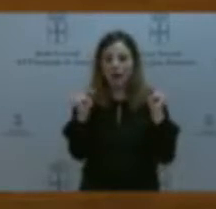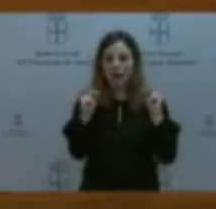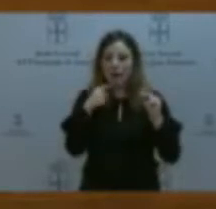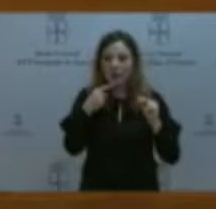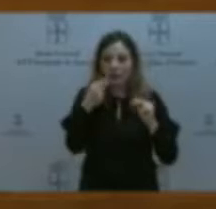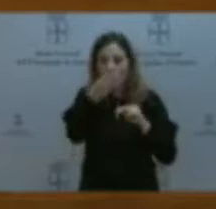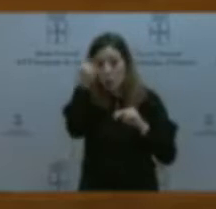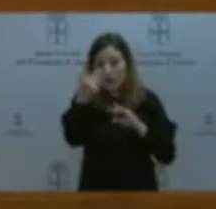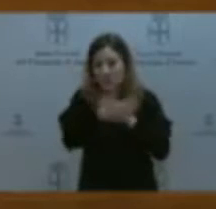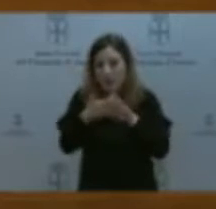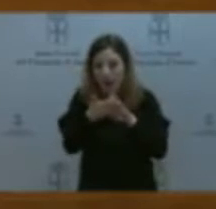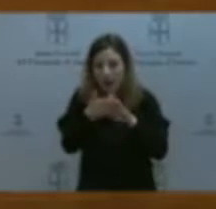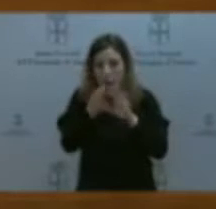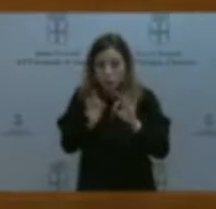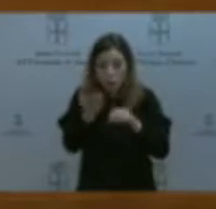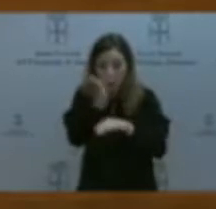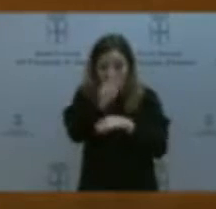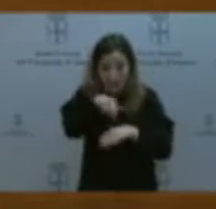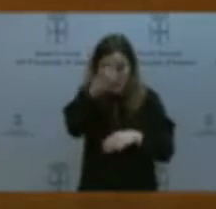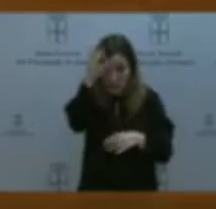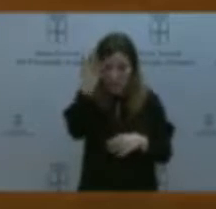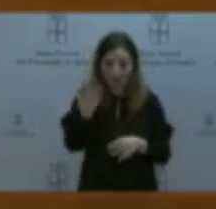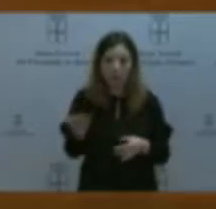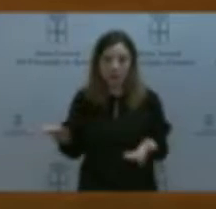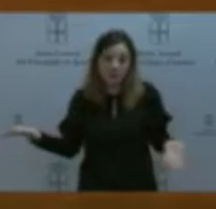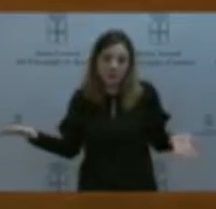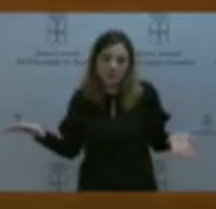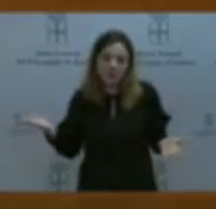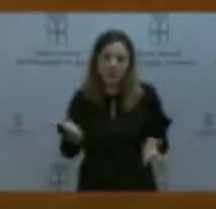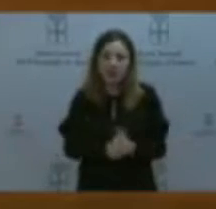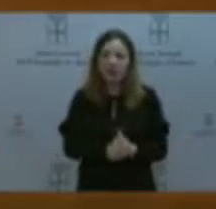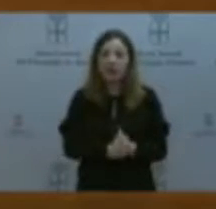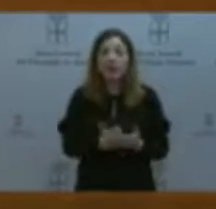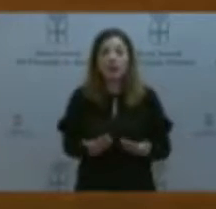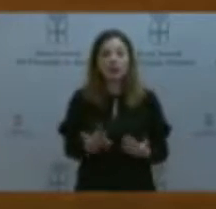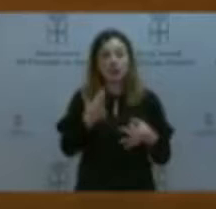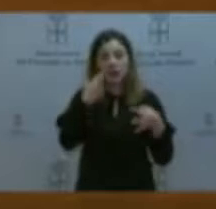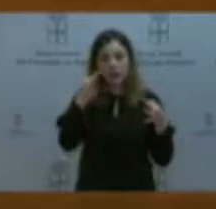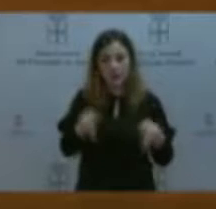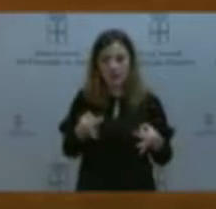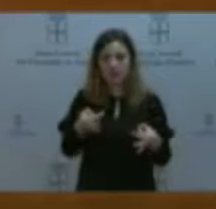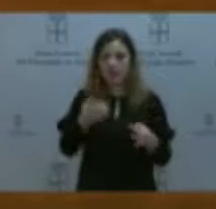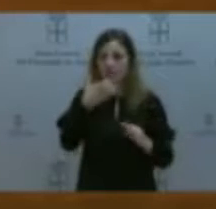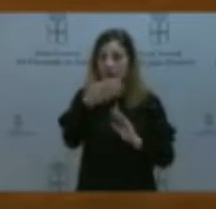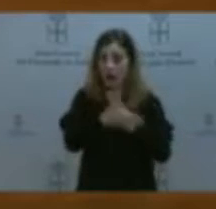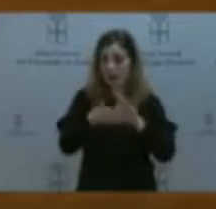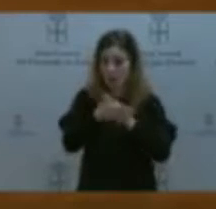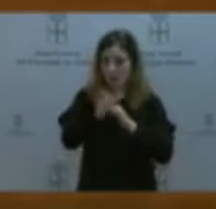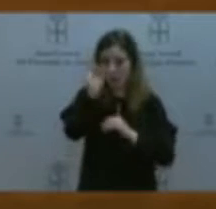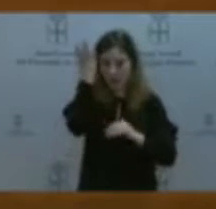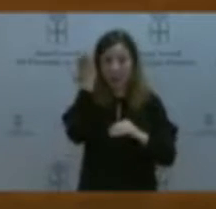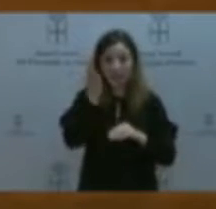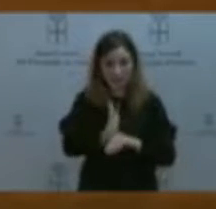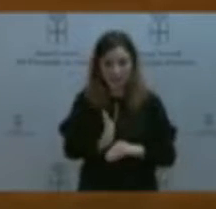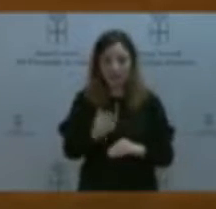iniciativa que realmente, entrando sobre ella, que yo sí voy a hablar de ella, me